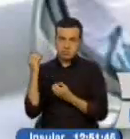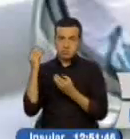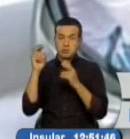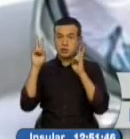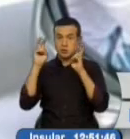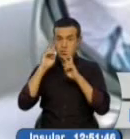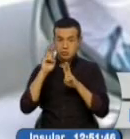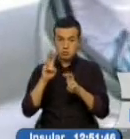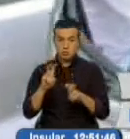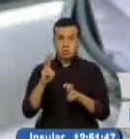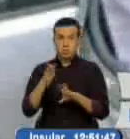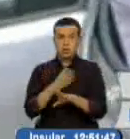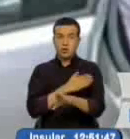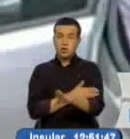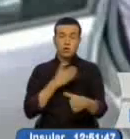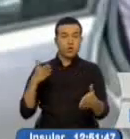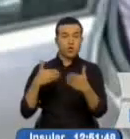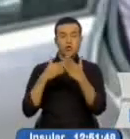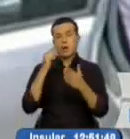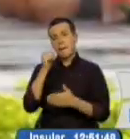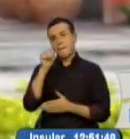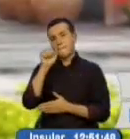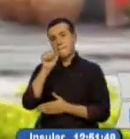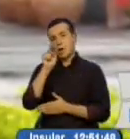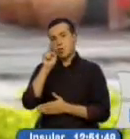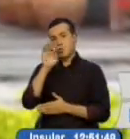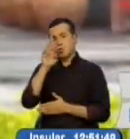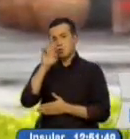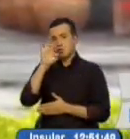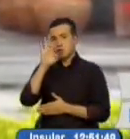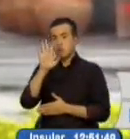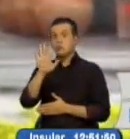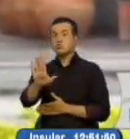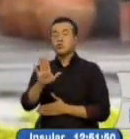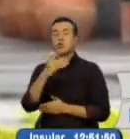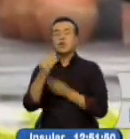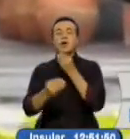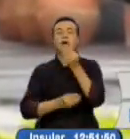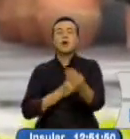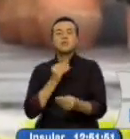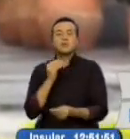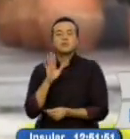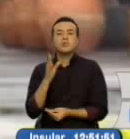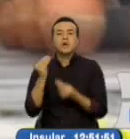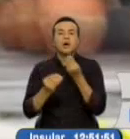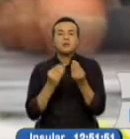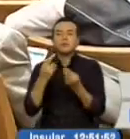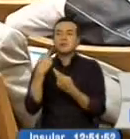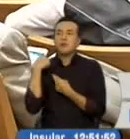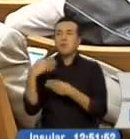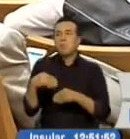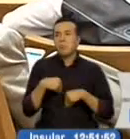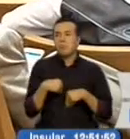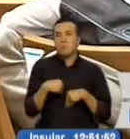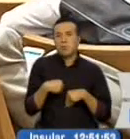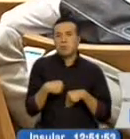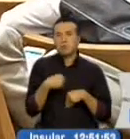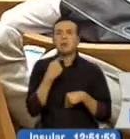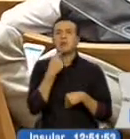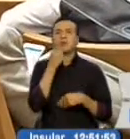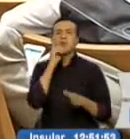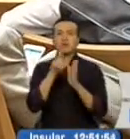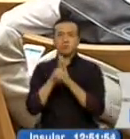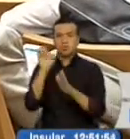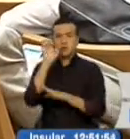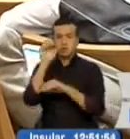dentro de la investigación previa en contra de Mauro T., por el presunto delito de usurpación y simulación de funciones públicas. La denuncia fue puesta en